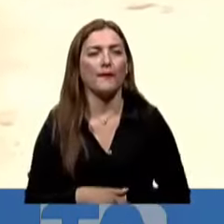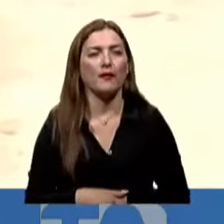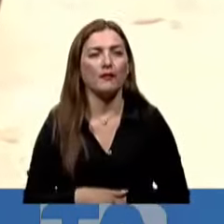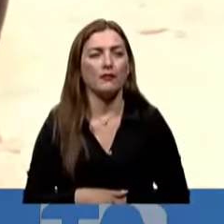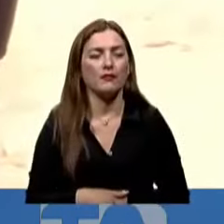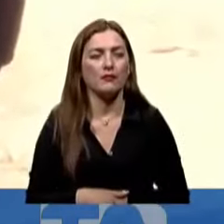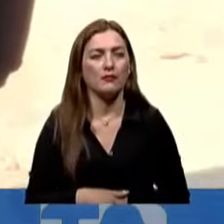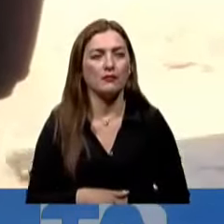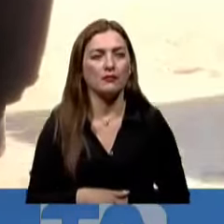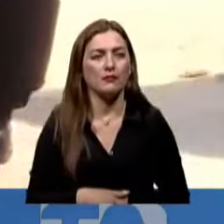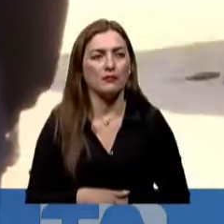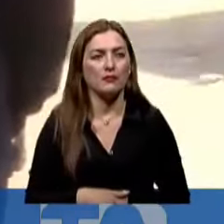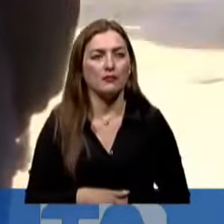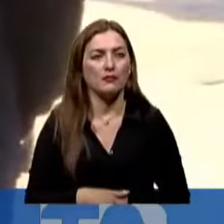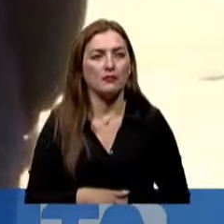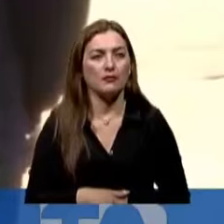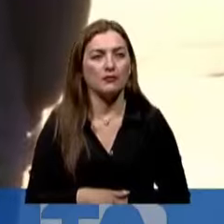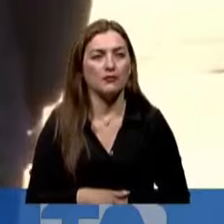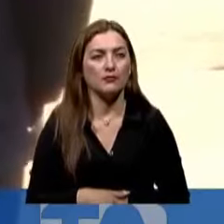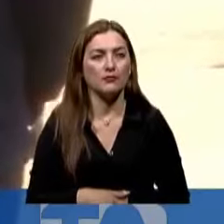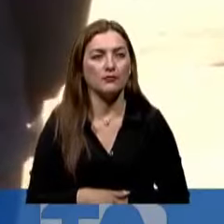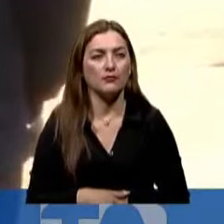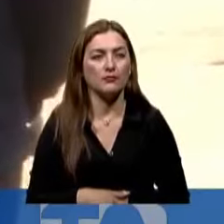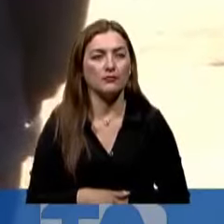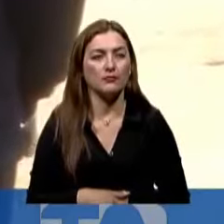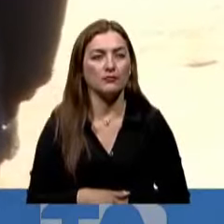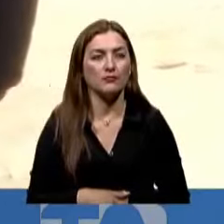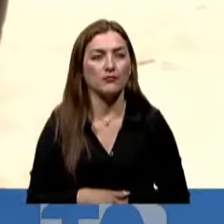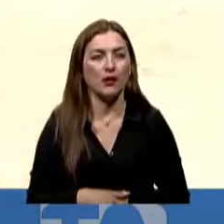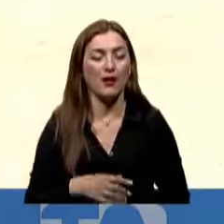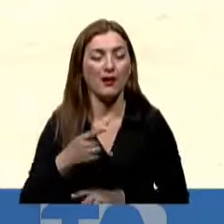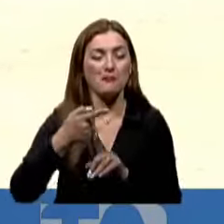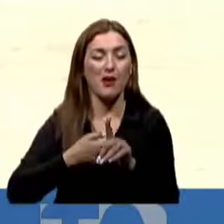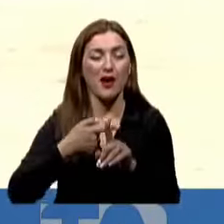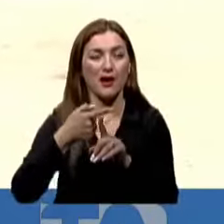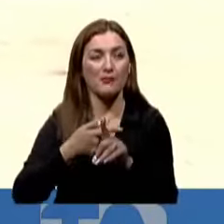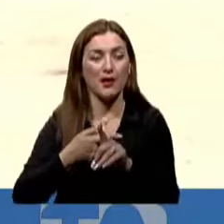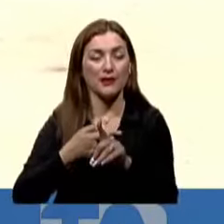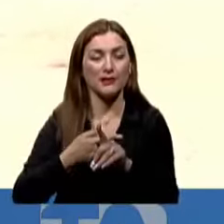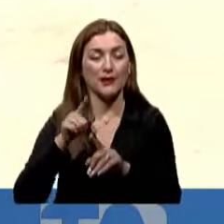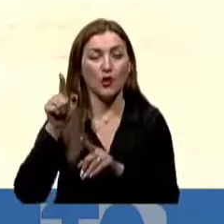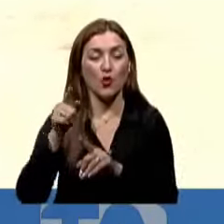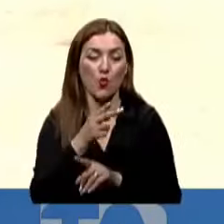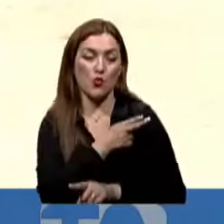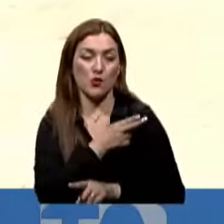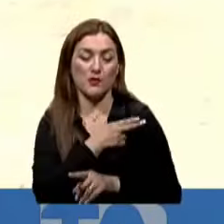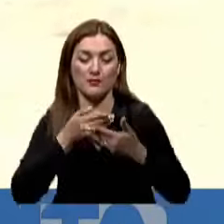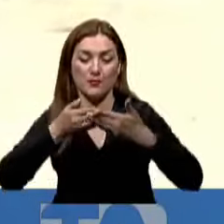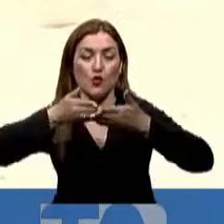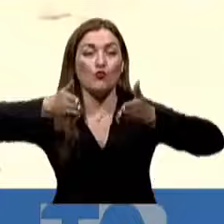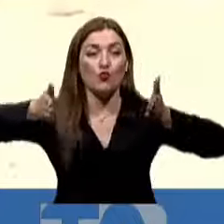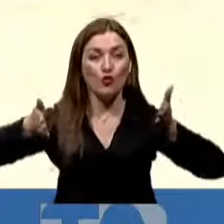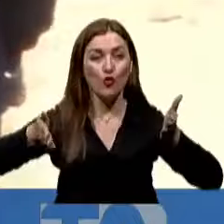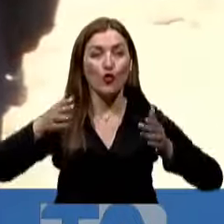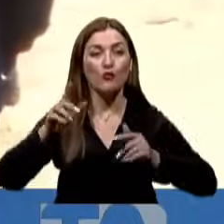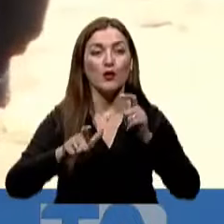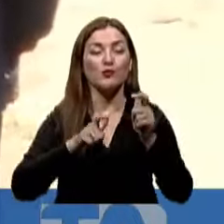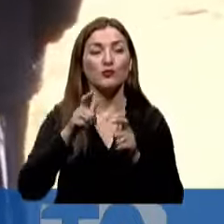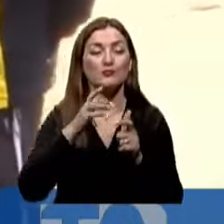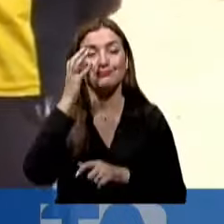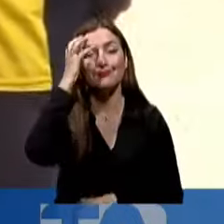aquí ahora bien en pocos meses también se habilitará una universidad de acá en este sector y los vecinos Pues